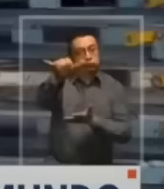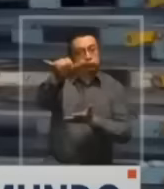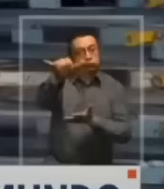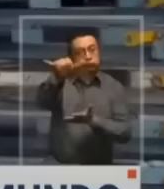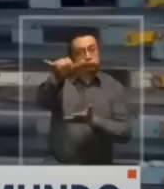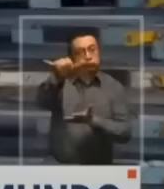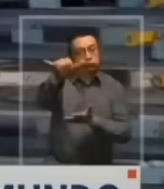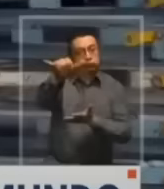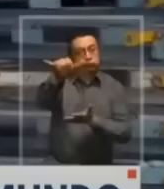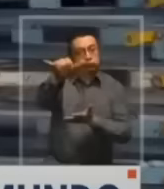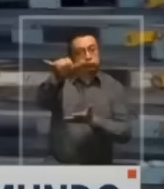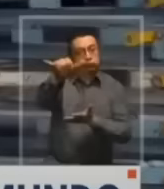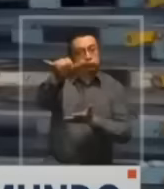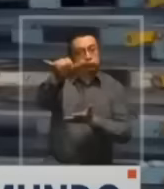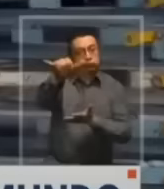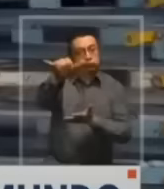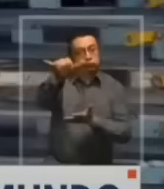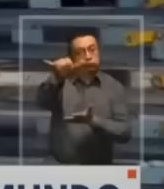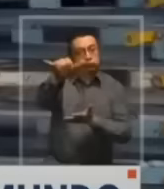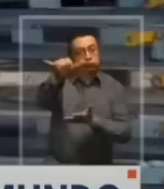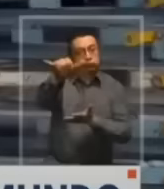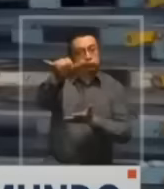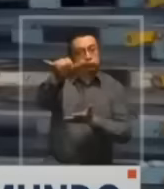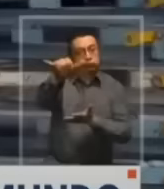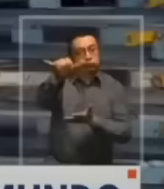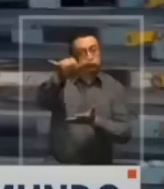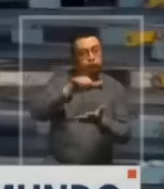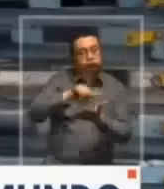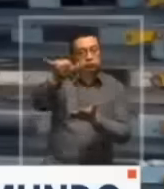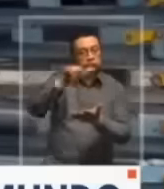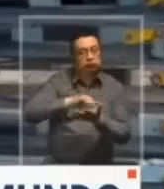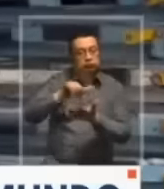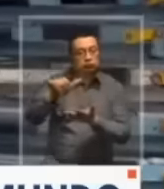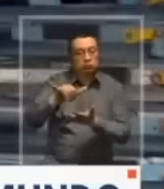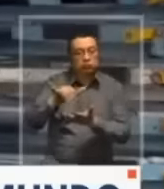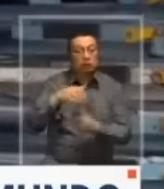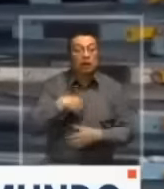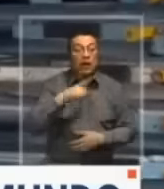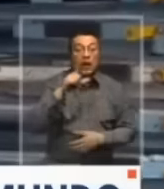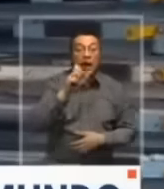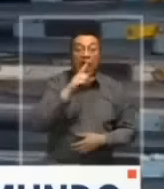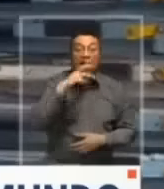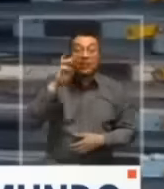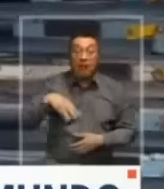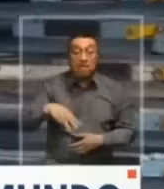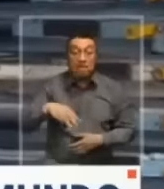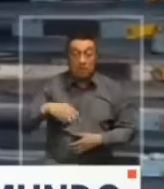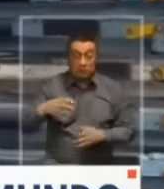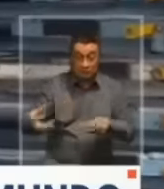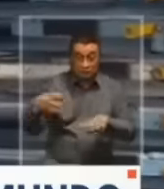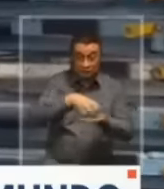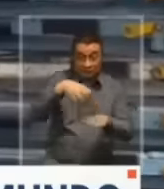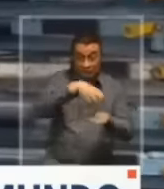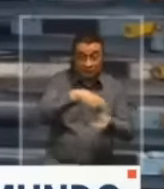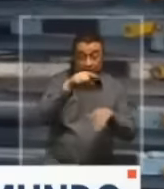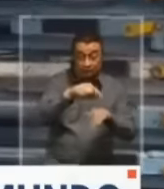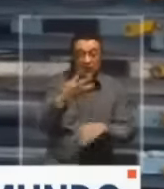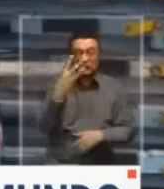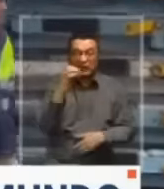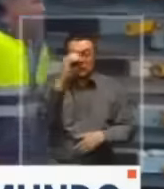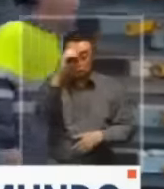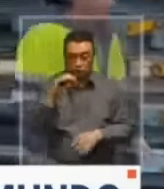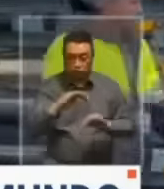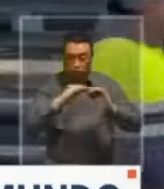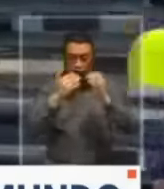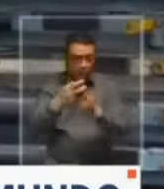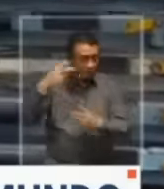Ecuador, parece, pero LATAM no es de Chile. Un cargo hoy día transporta más o menos el 30% del total de las